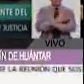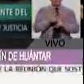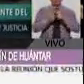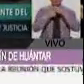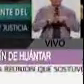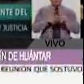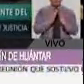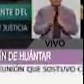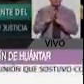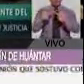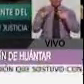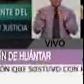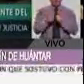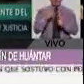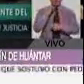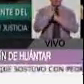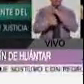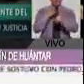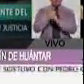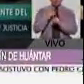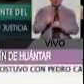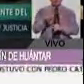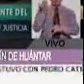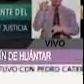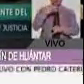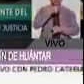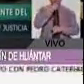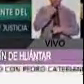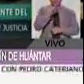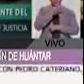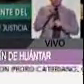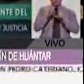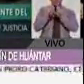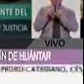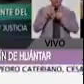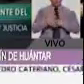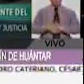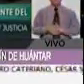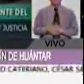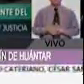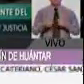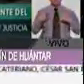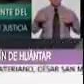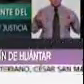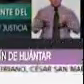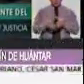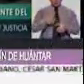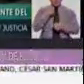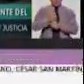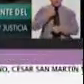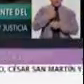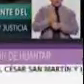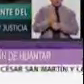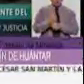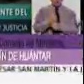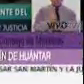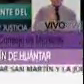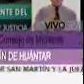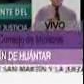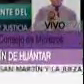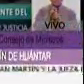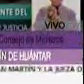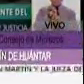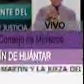el proceso ante la Corte Interamericana en diciembre del 2011, constituimos un grupo de trabajo